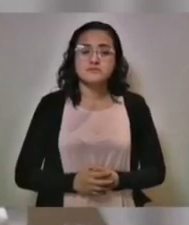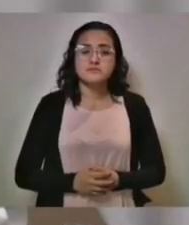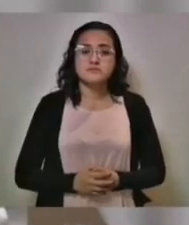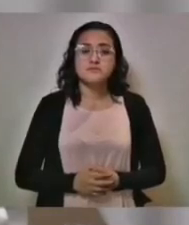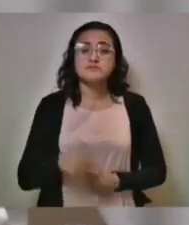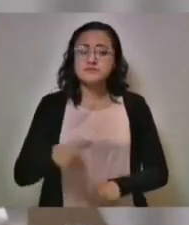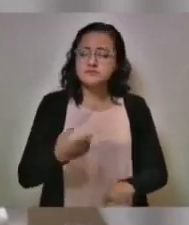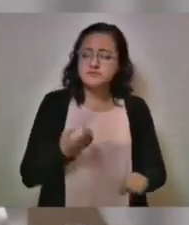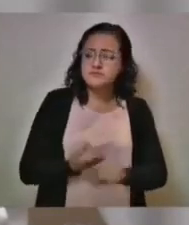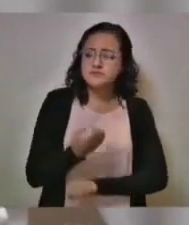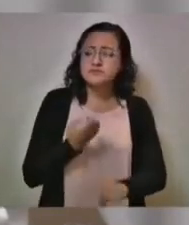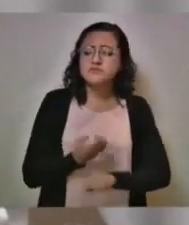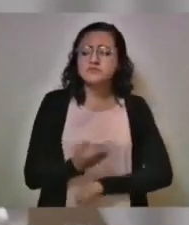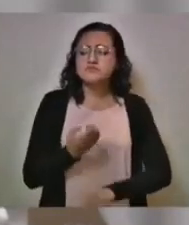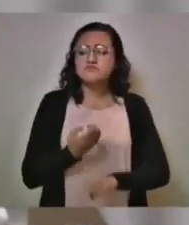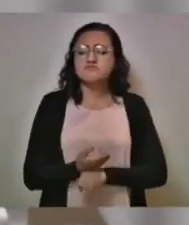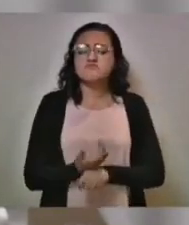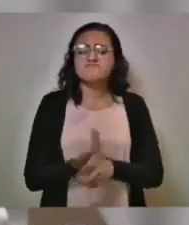El Estado